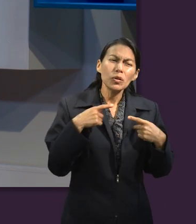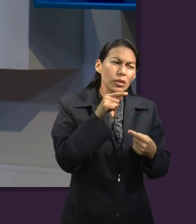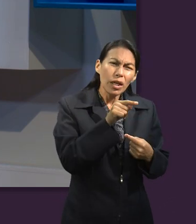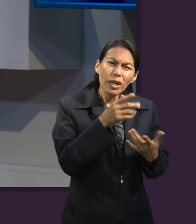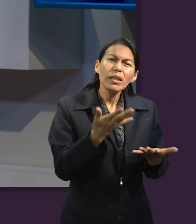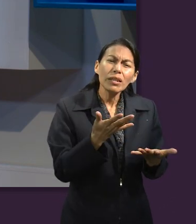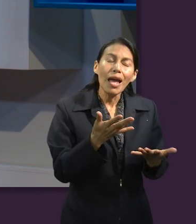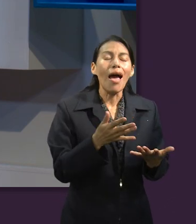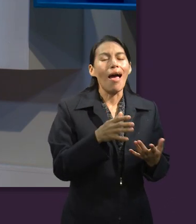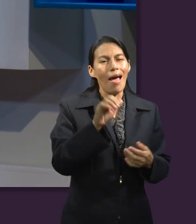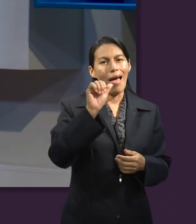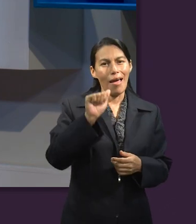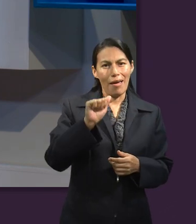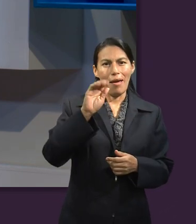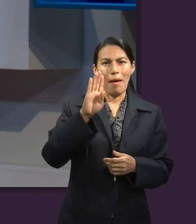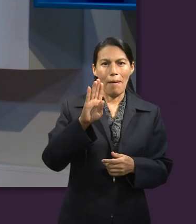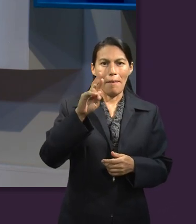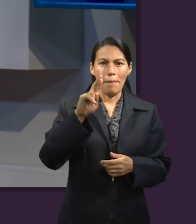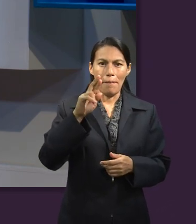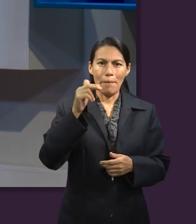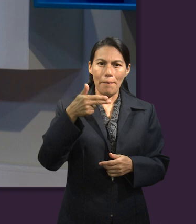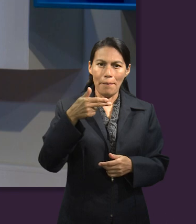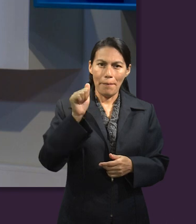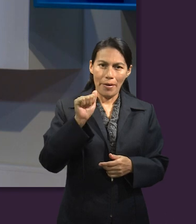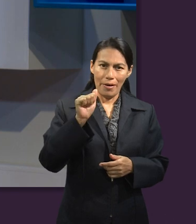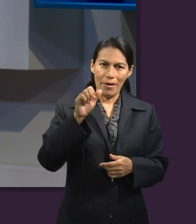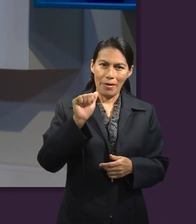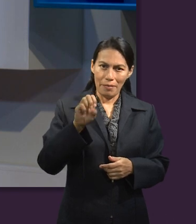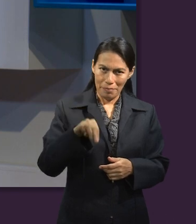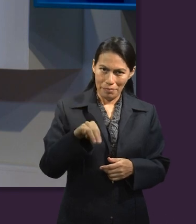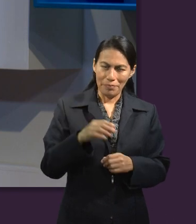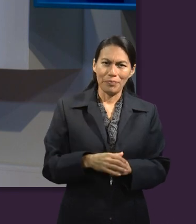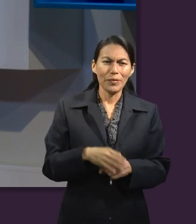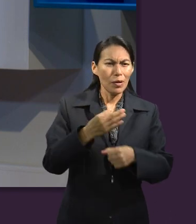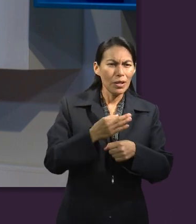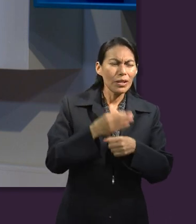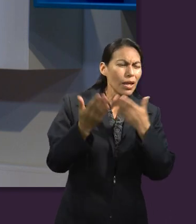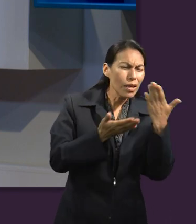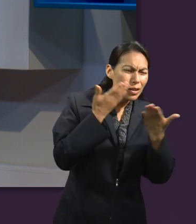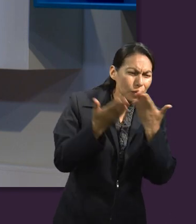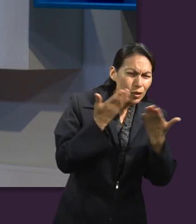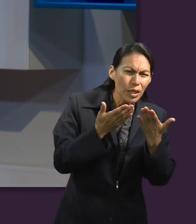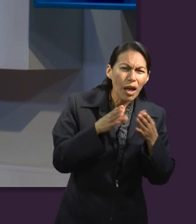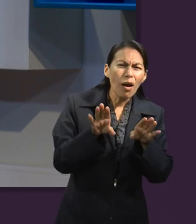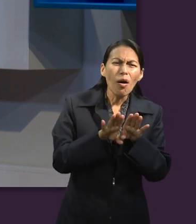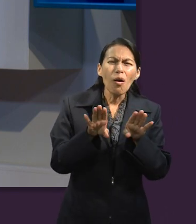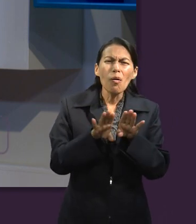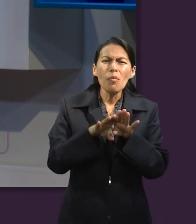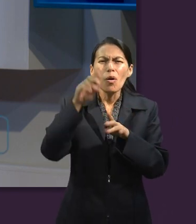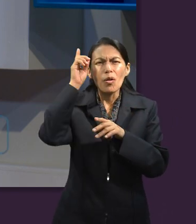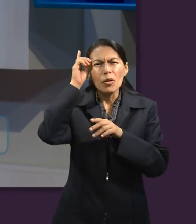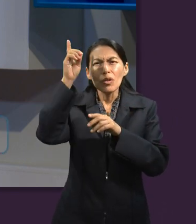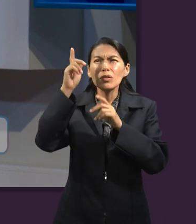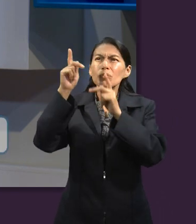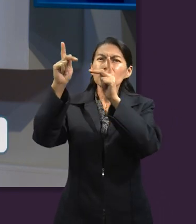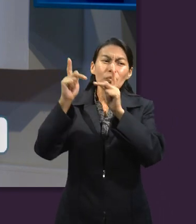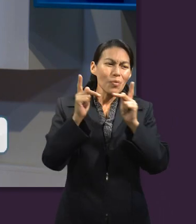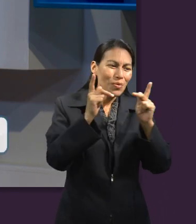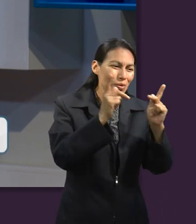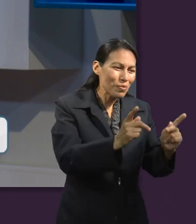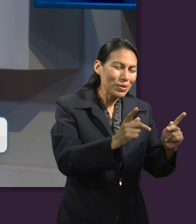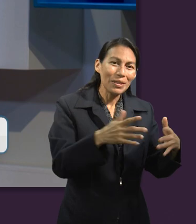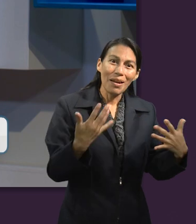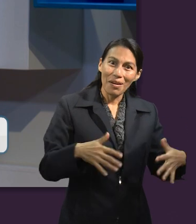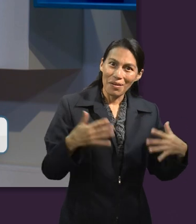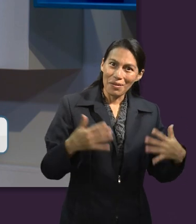de abraham y el día de hoy vamos a estudiar un poco más con respecto a las promesas que dios